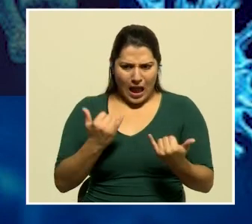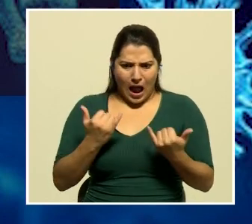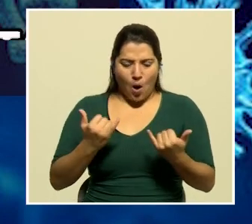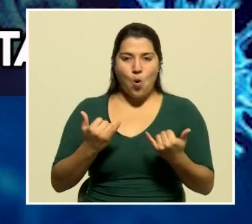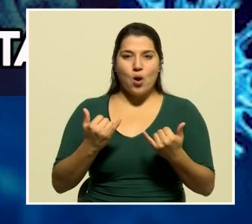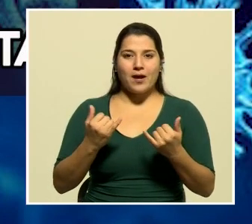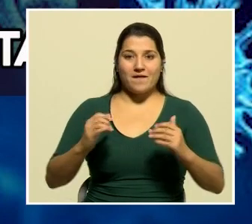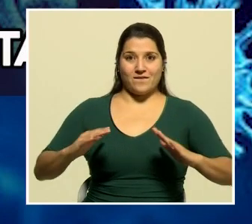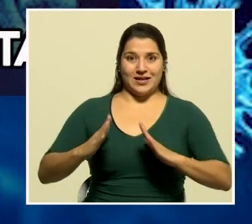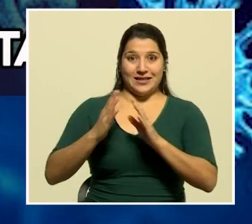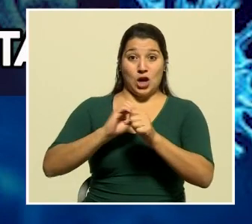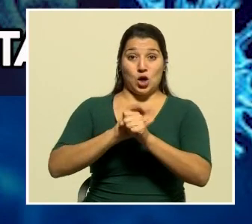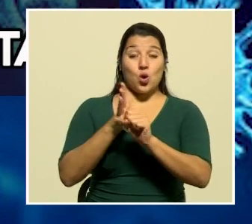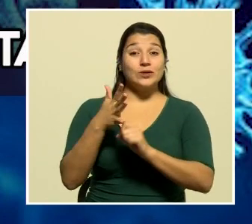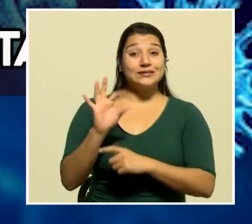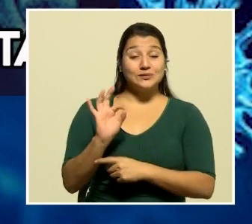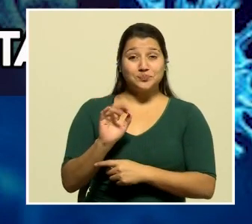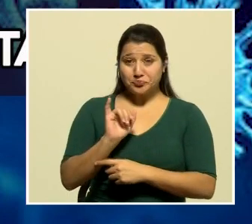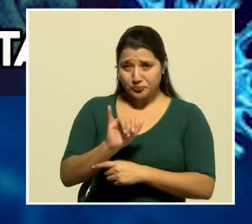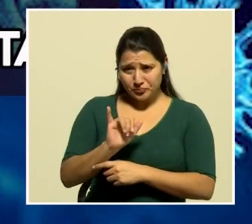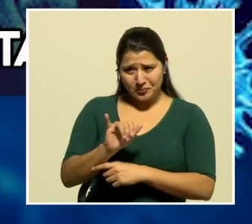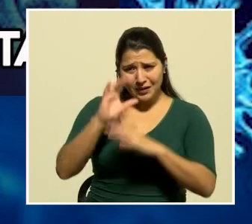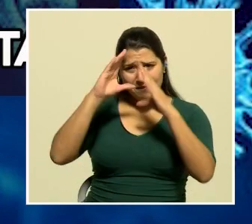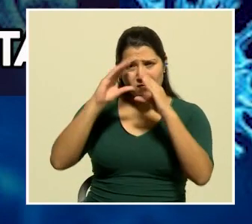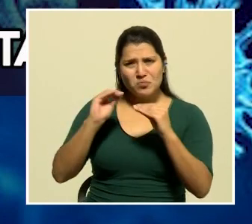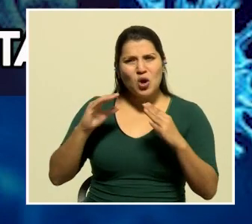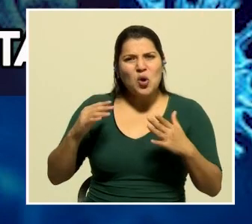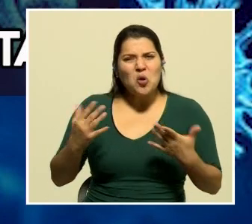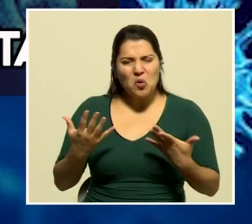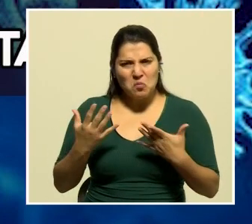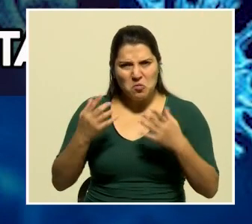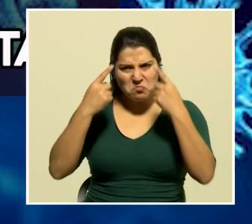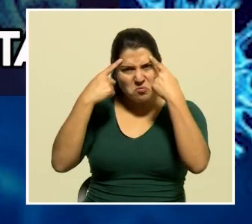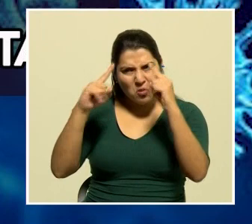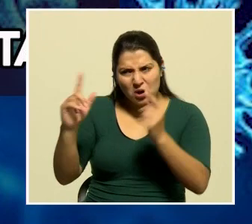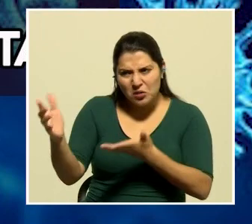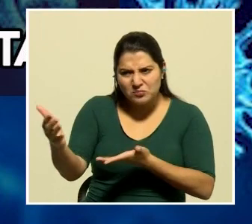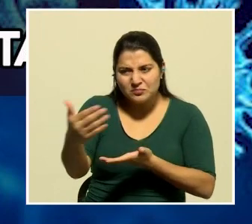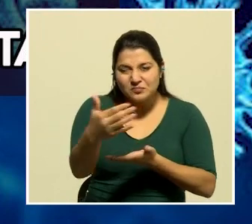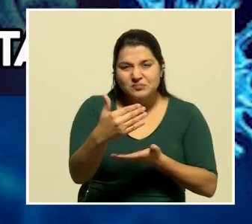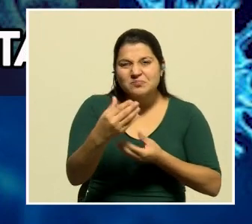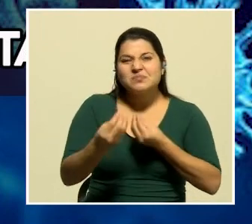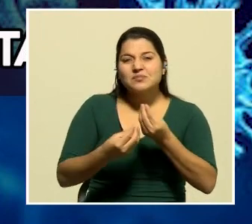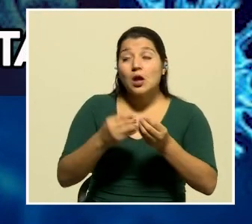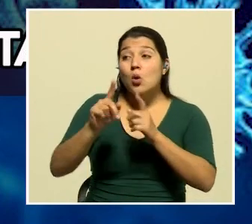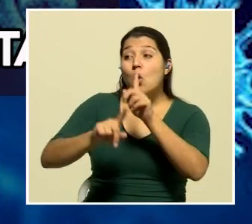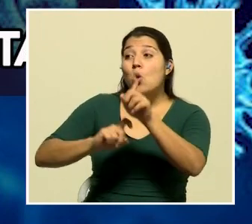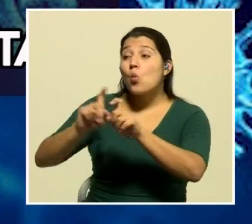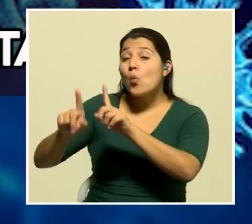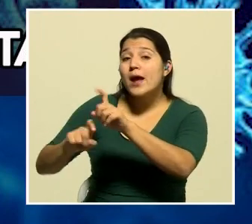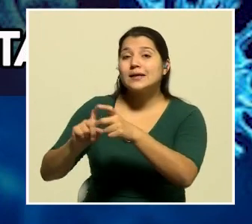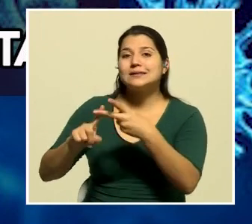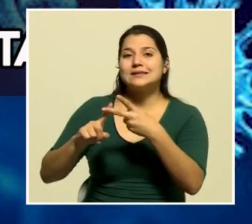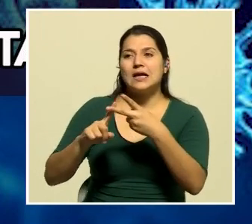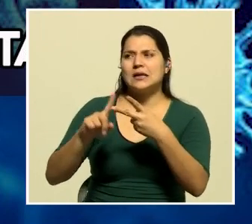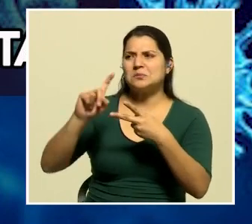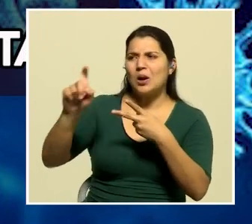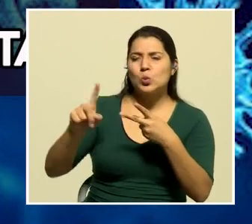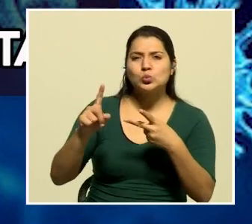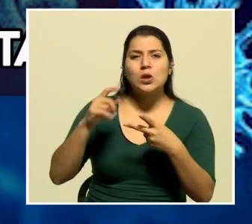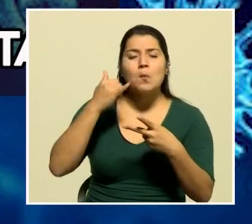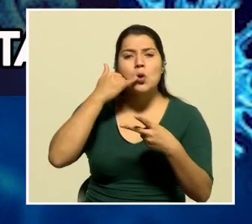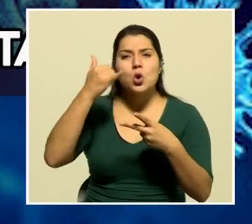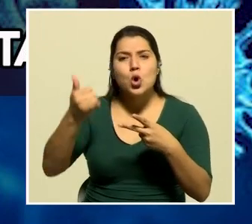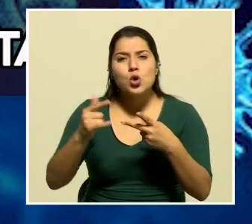COVID-19. Estos resultados se lograron mediante encuestas y preguntas vía correo electrónico, telefónico